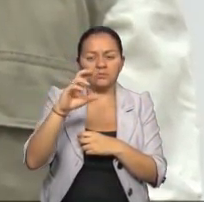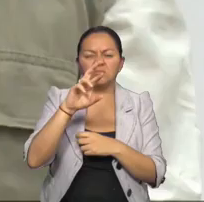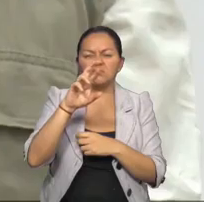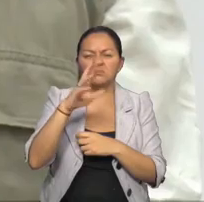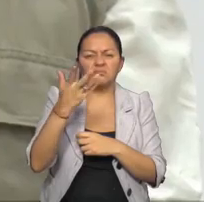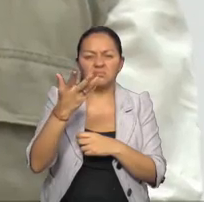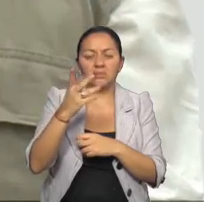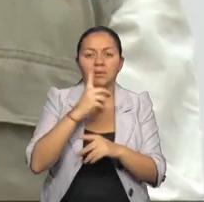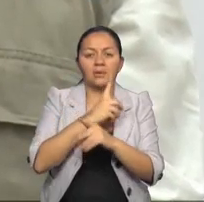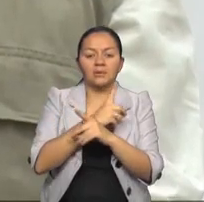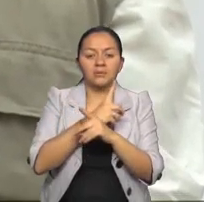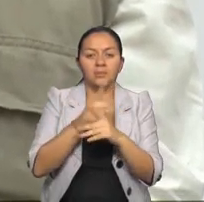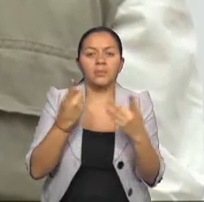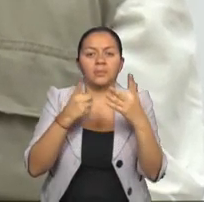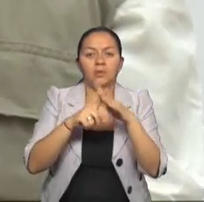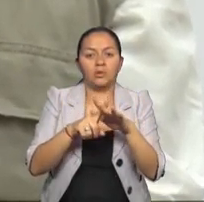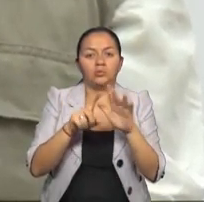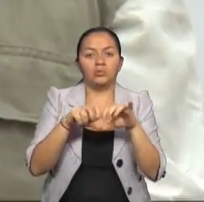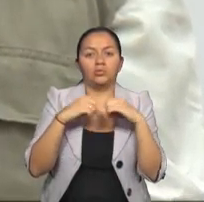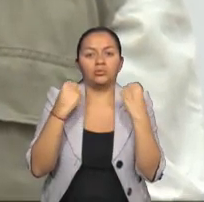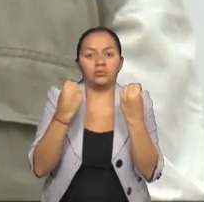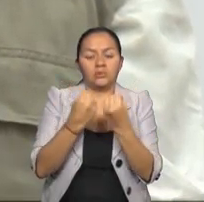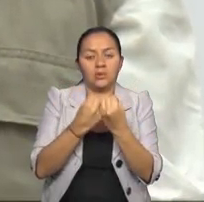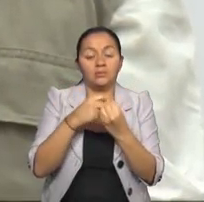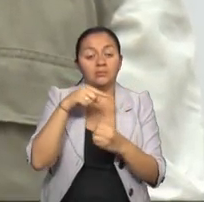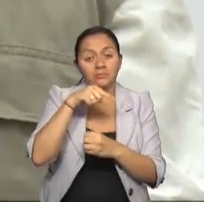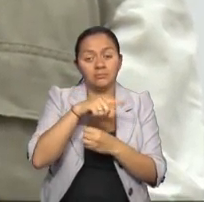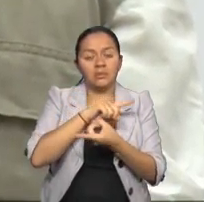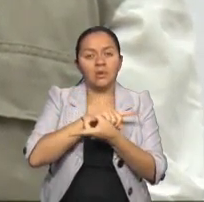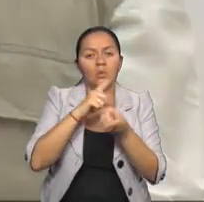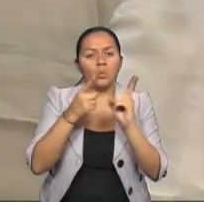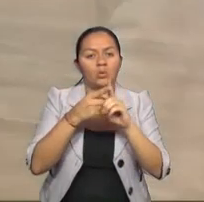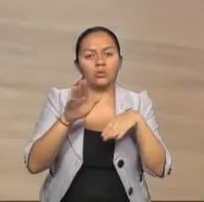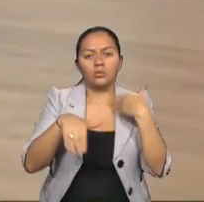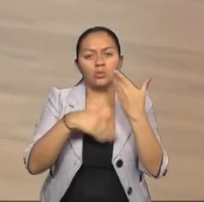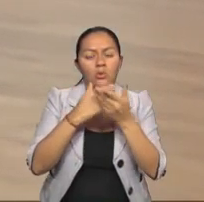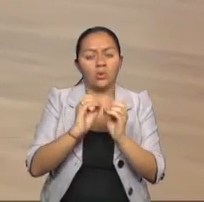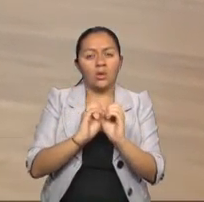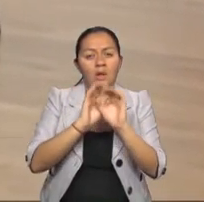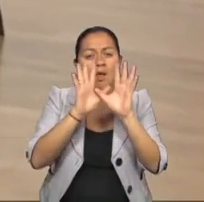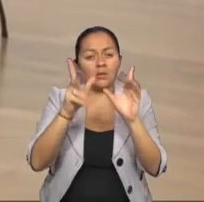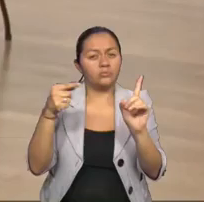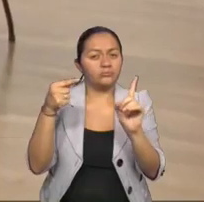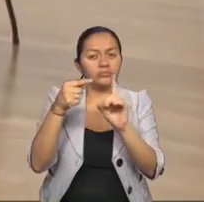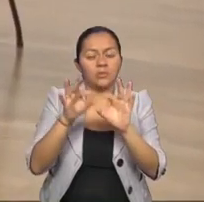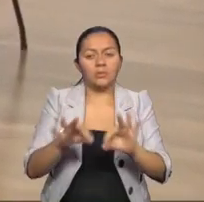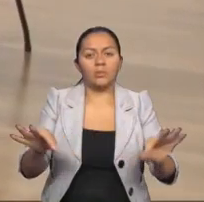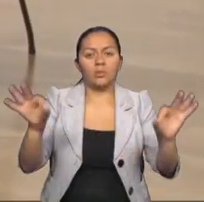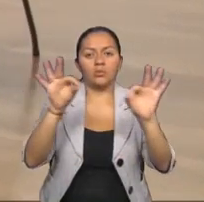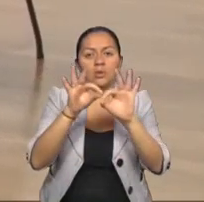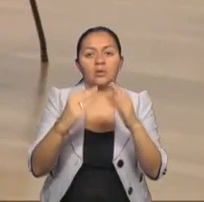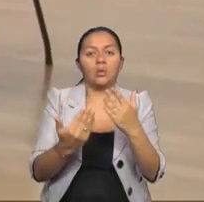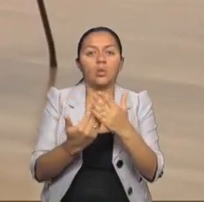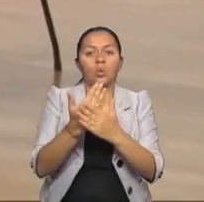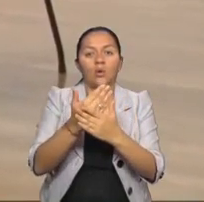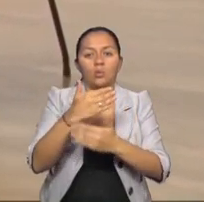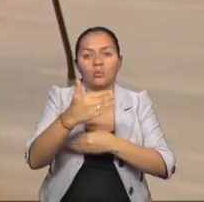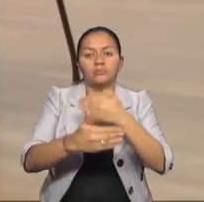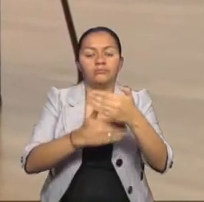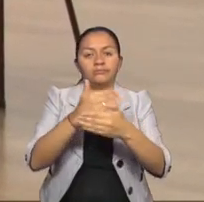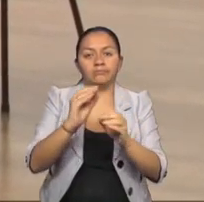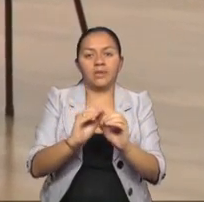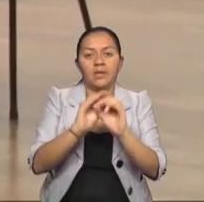la discapacidad la inclusión social es decir de estos encuentros lo que tiene que salir son nuevas apuestas abiertas